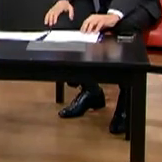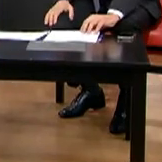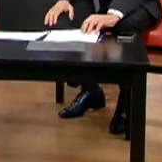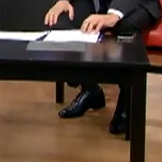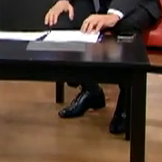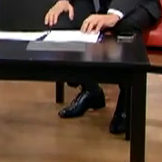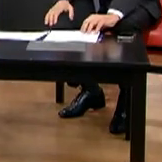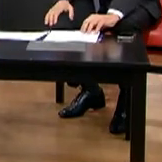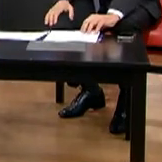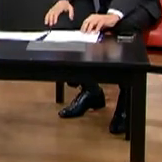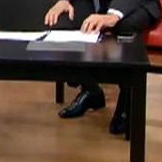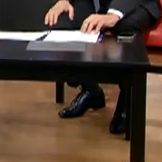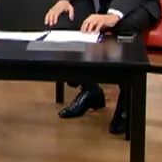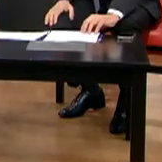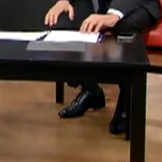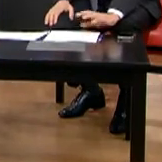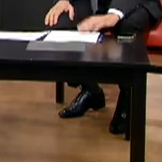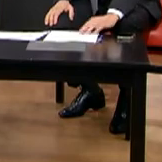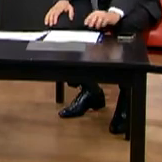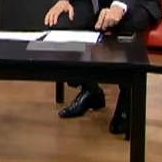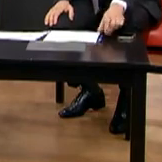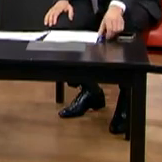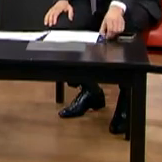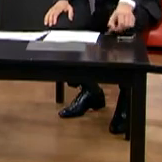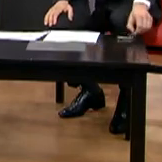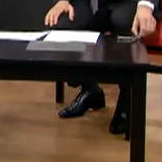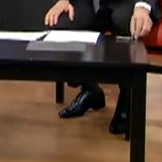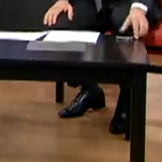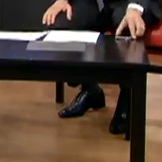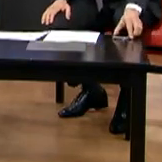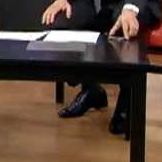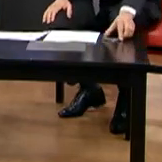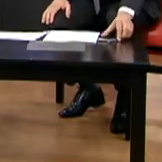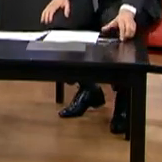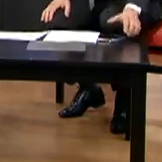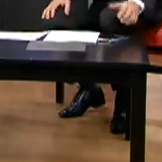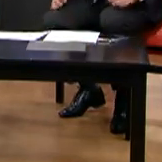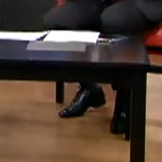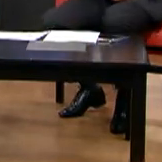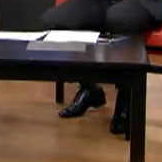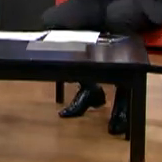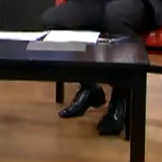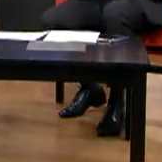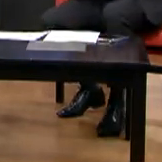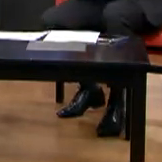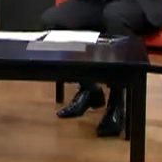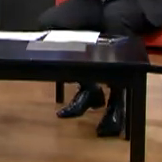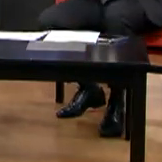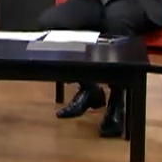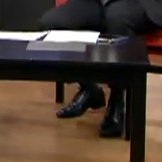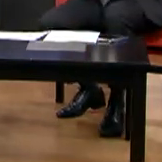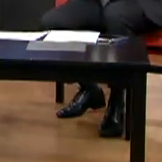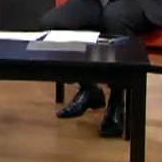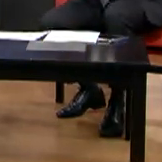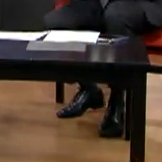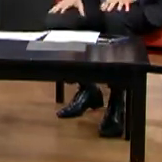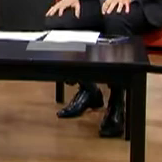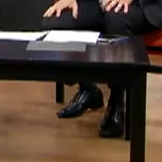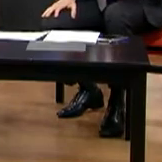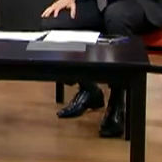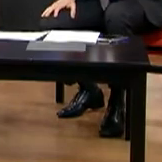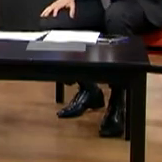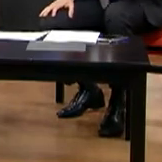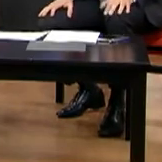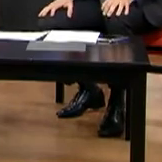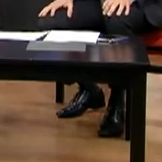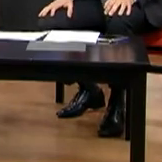A finales de noviembre. De noviembre, perfecto. Pues ahí está, porque seguramente seguirán moviendo, habrá a lo mejor más viabilidad, más claridad